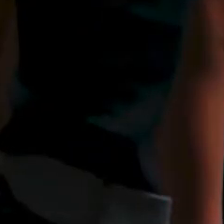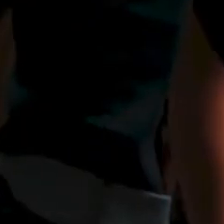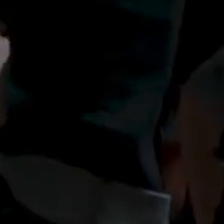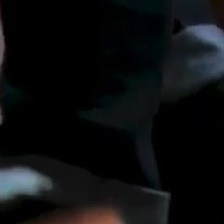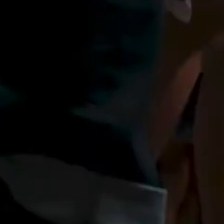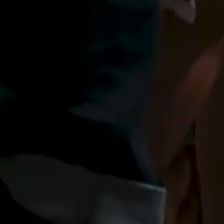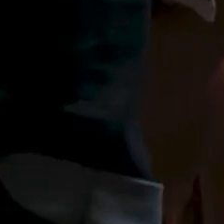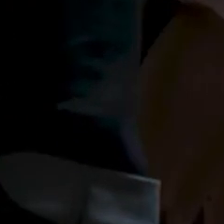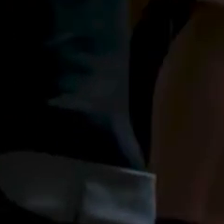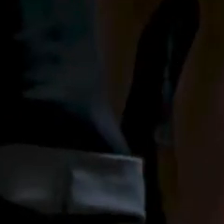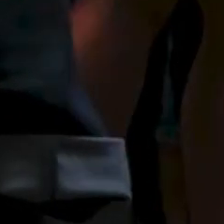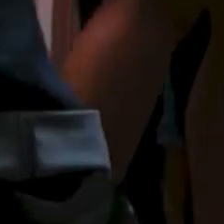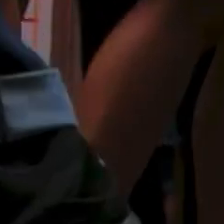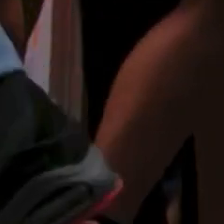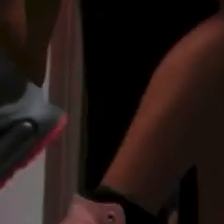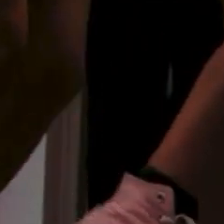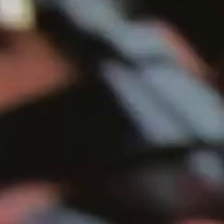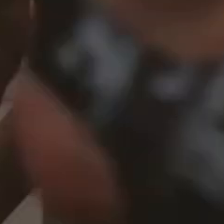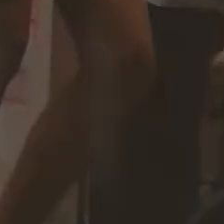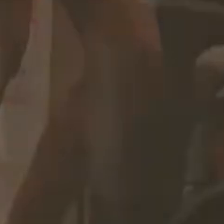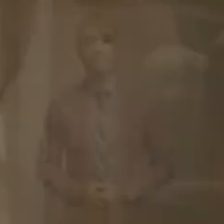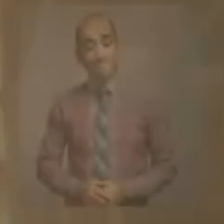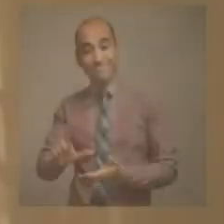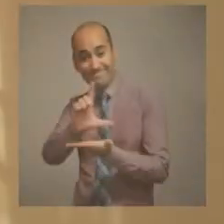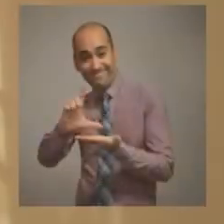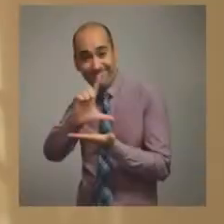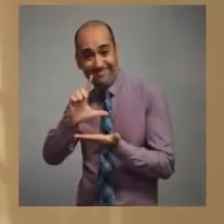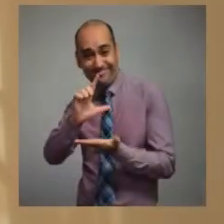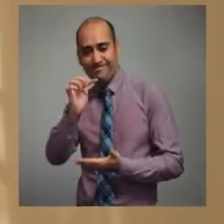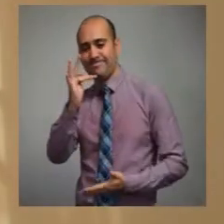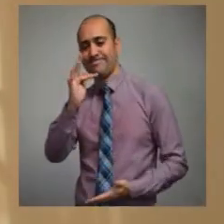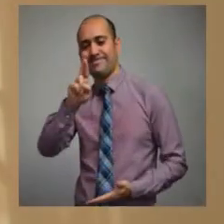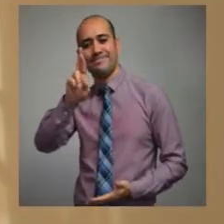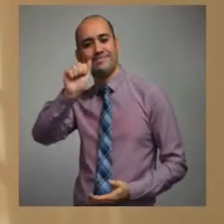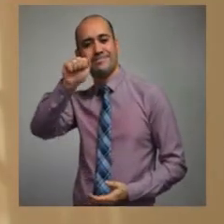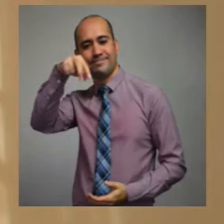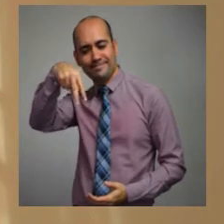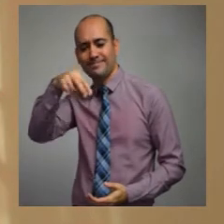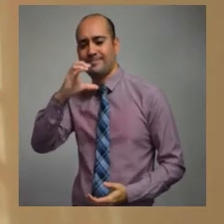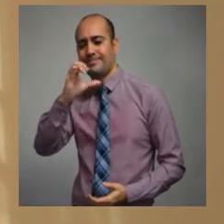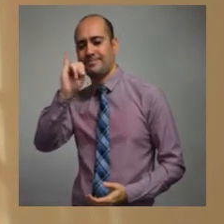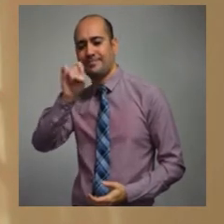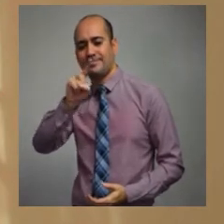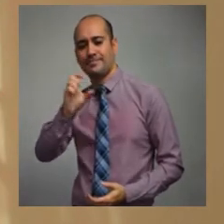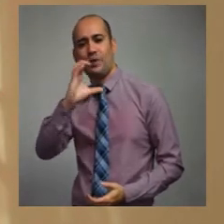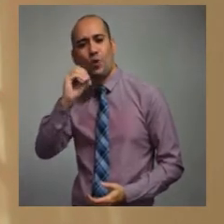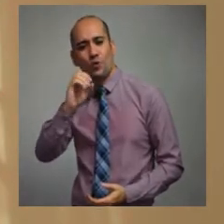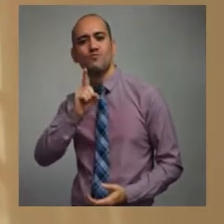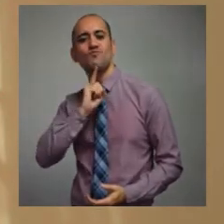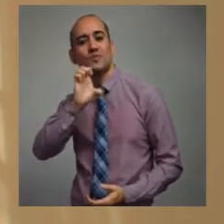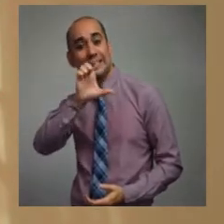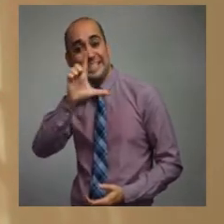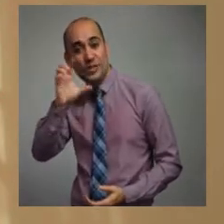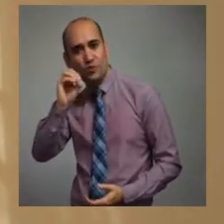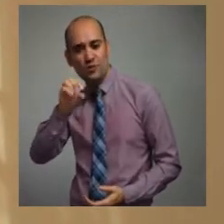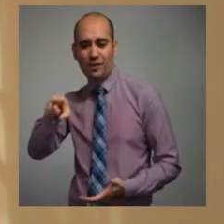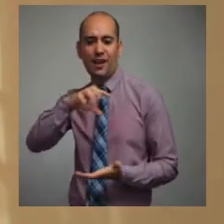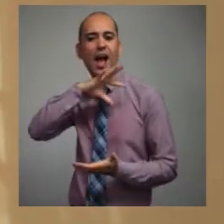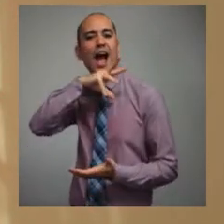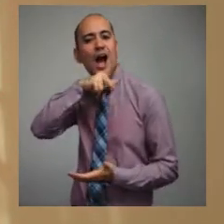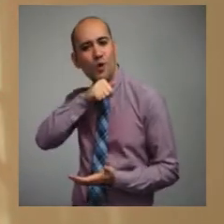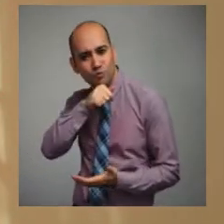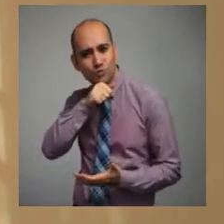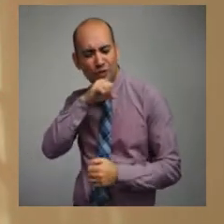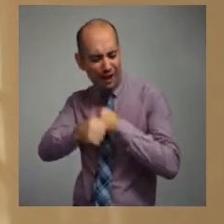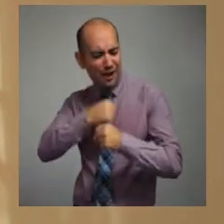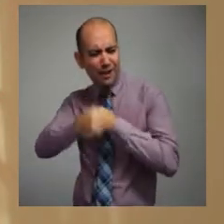fundamental para mejorar la calidad de vida de los chilenos. El Liceo Francisco Tello es un establecimiento educacional de adultos con 79